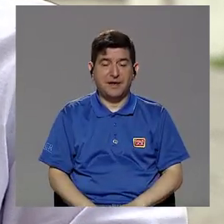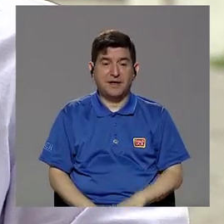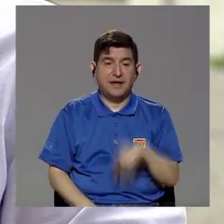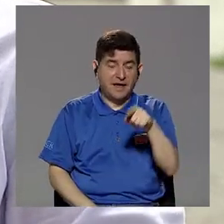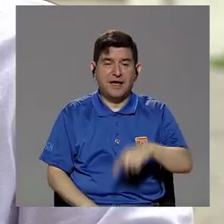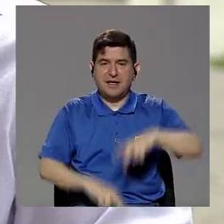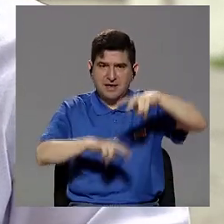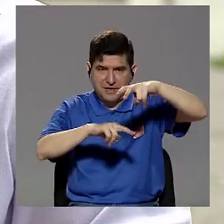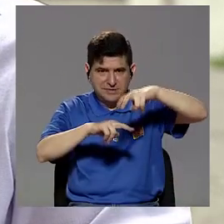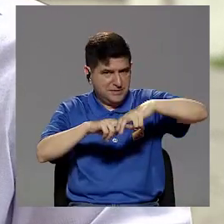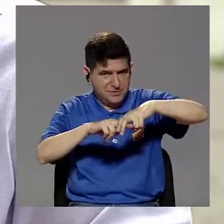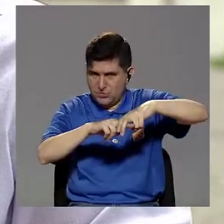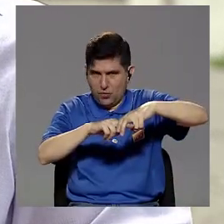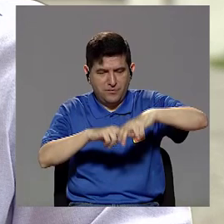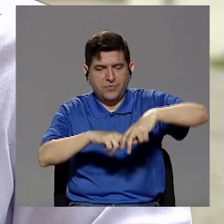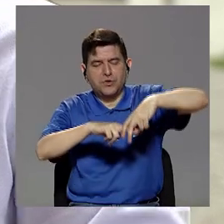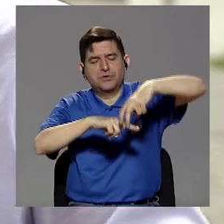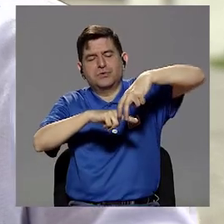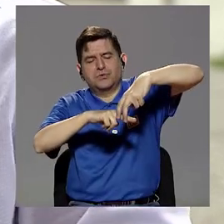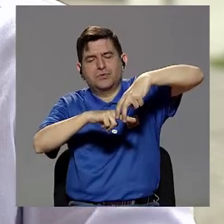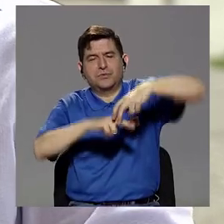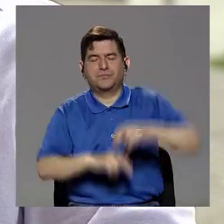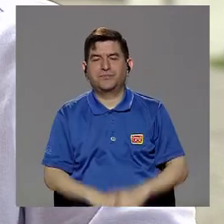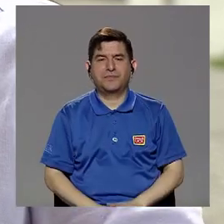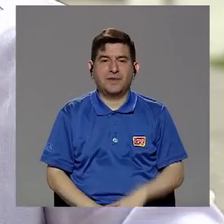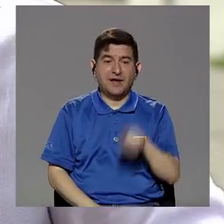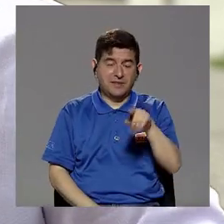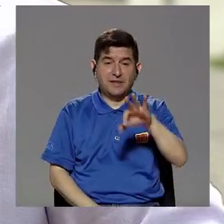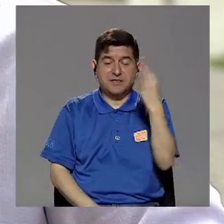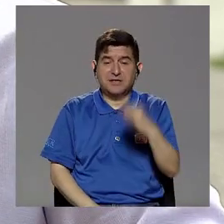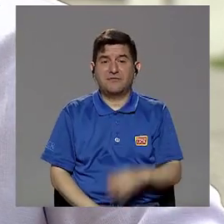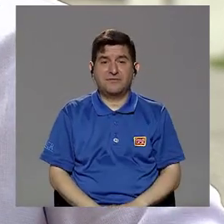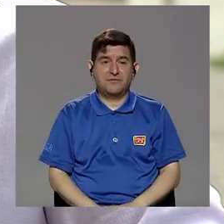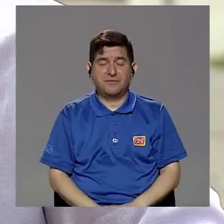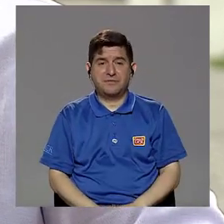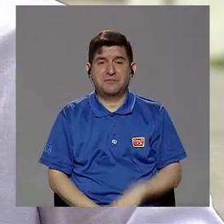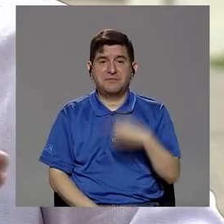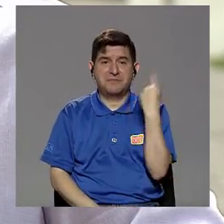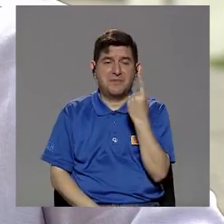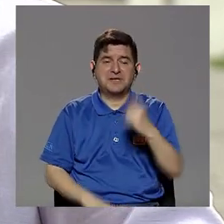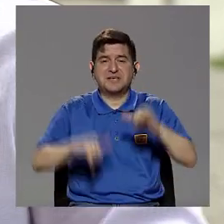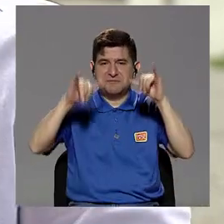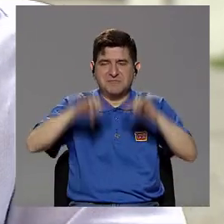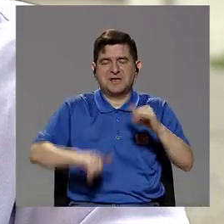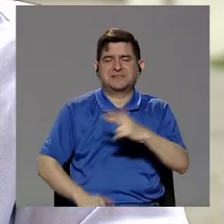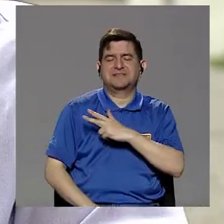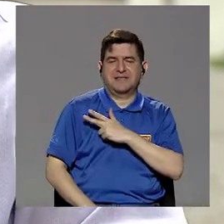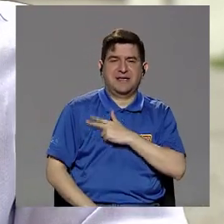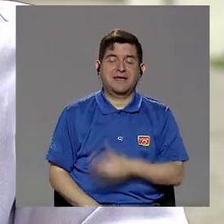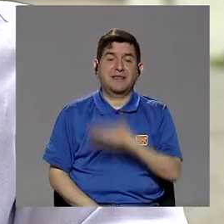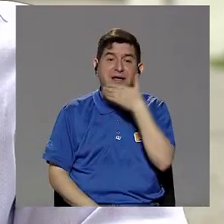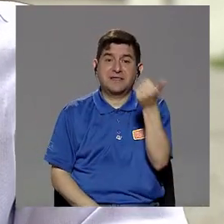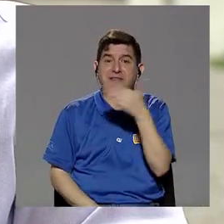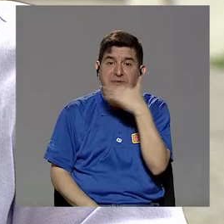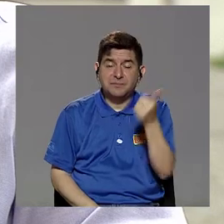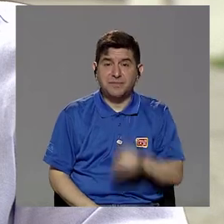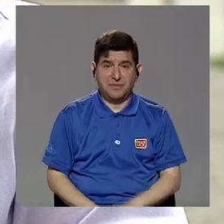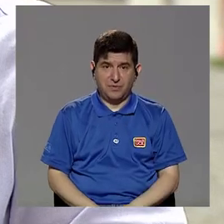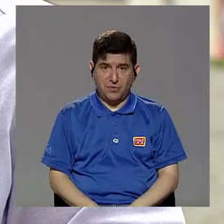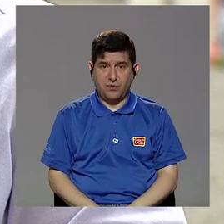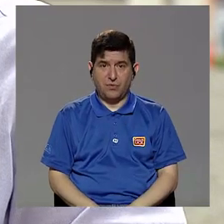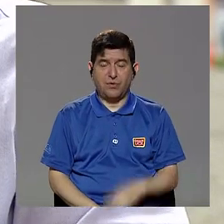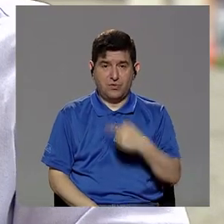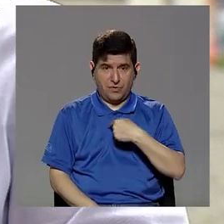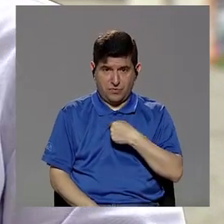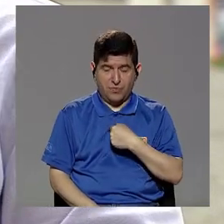estar calculado, no sentarse en la taza, ¿verdad? Estamos contrayendo los músculos de las piernas y los músculos pélvicos y siempre se dejan residuos. O sea, es mucho mejor, ¿verdad?